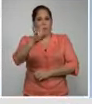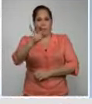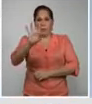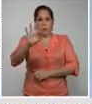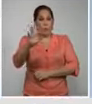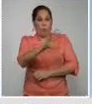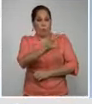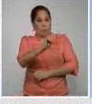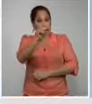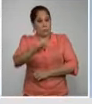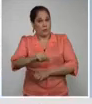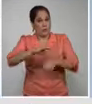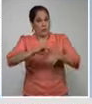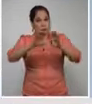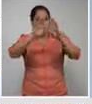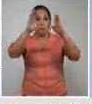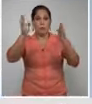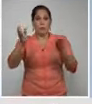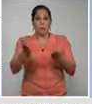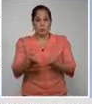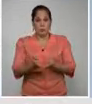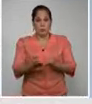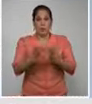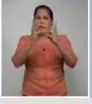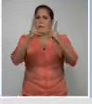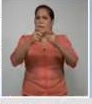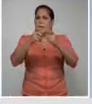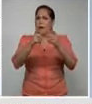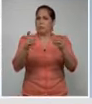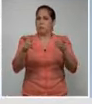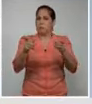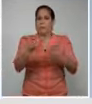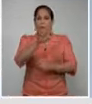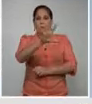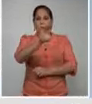casos reportados en el mundo, ya la cifra total alcanza